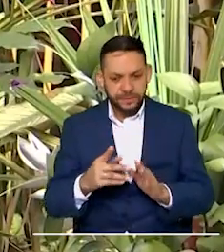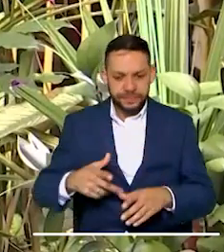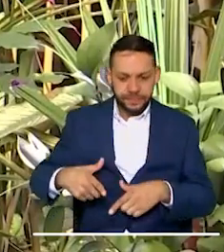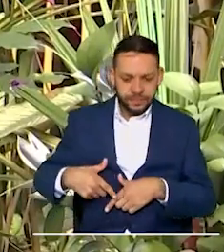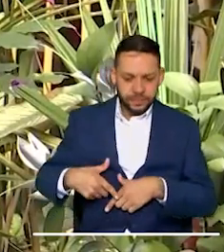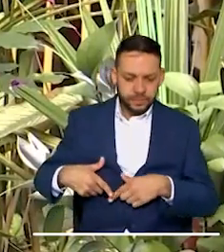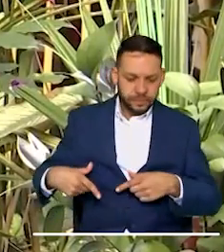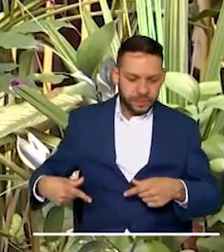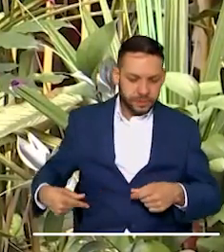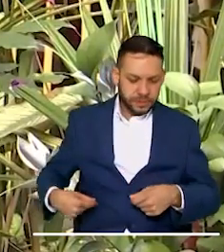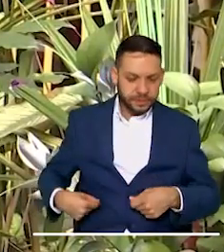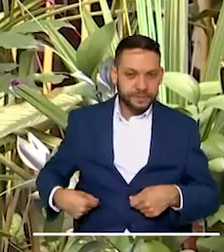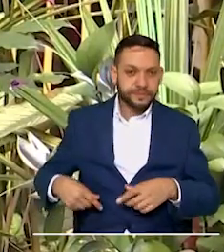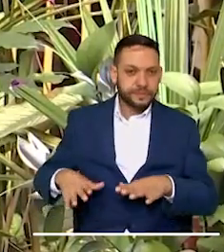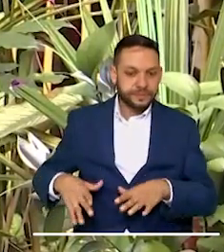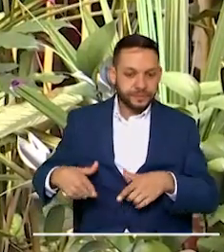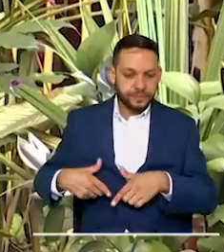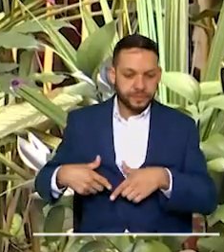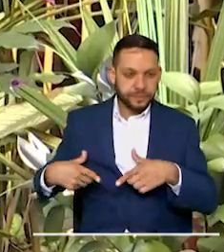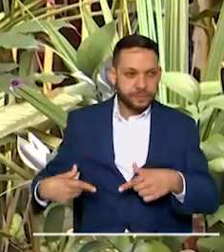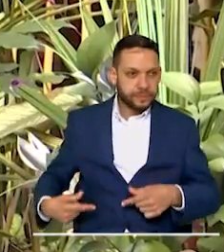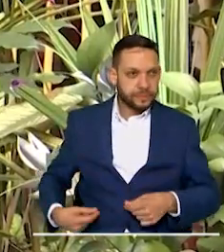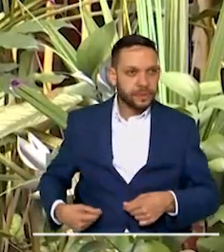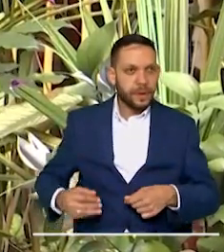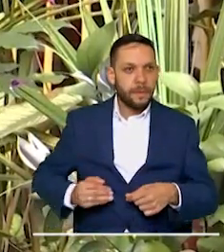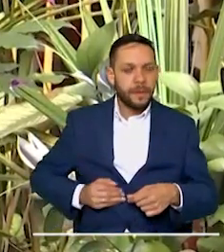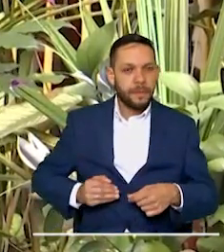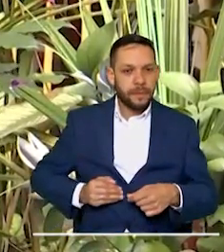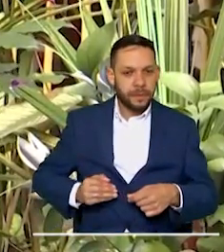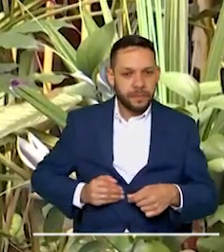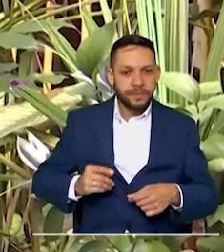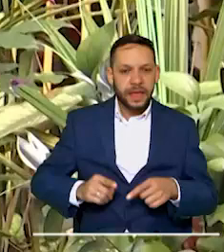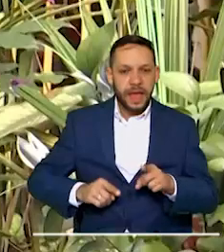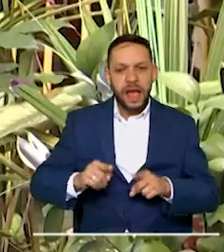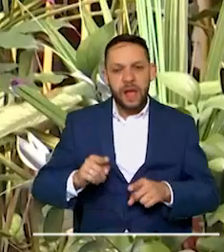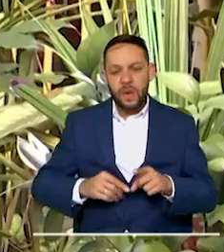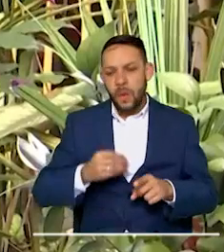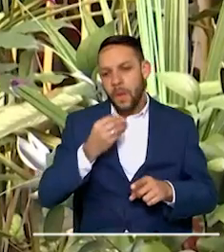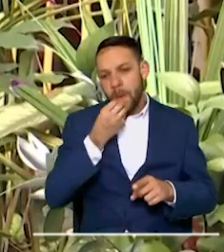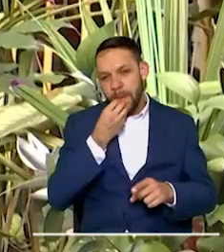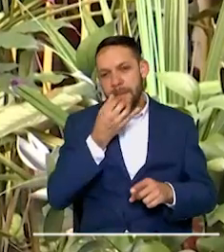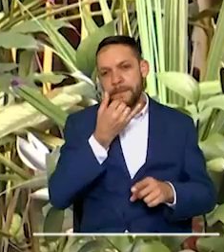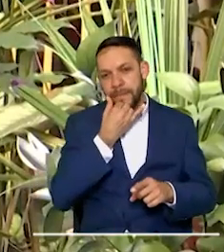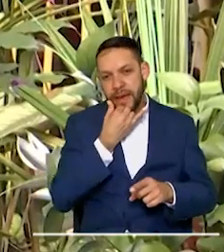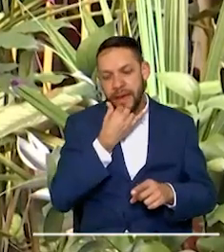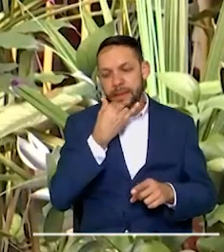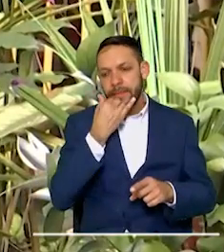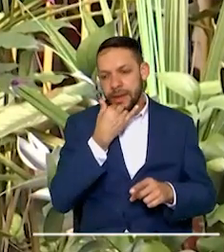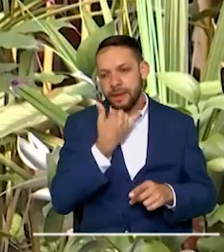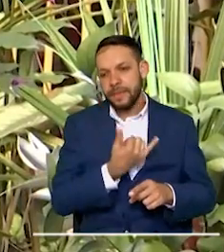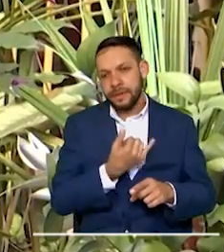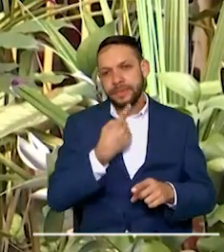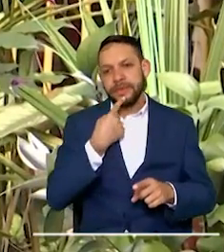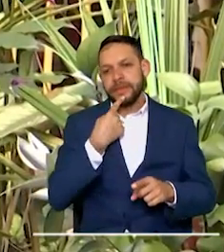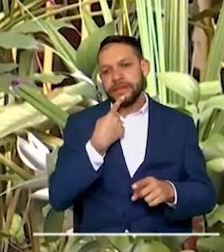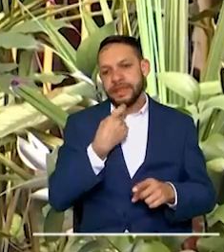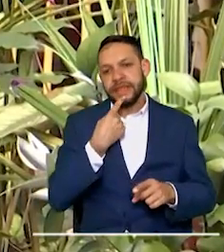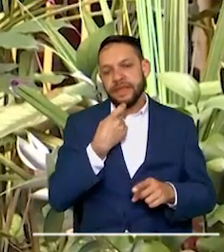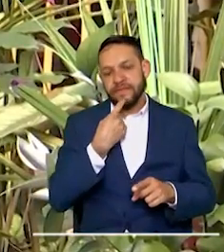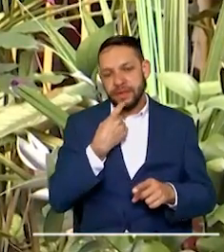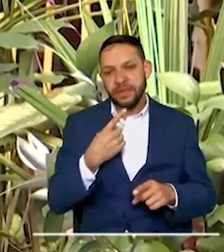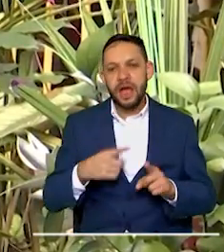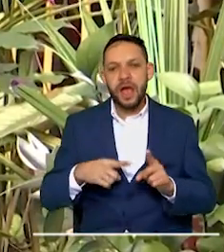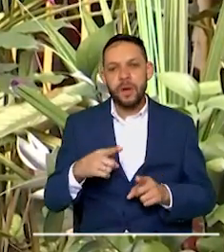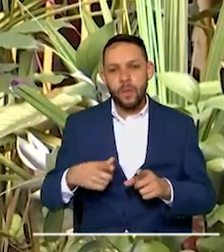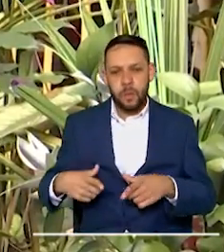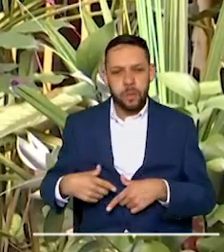muy alterado a través de una mala alimentación, nos pueden terminar haciendo una cirrosis. De hecho,